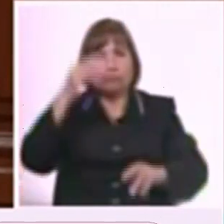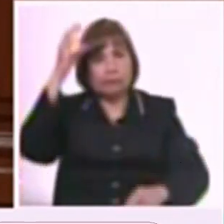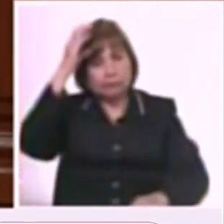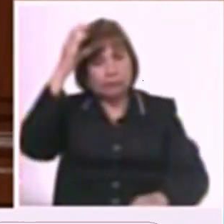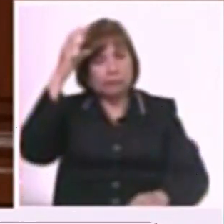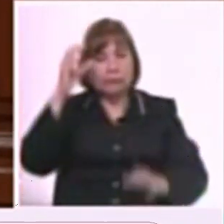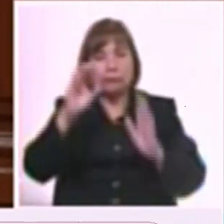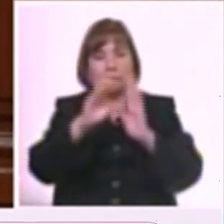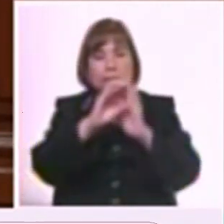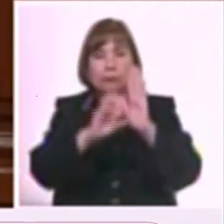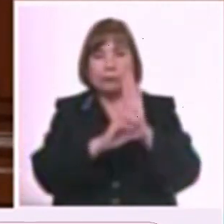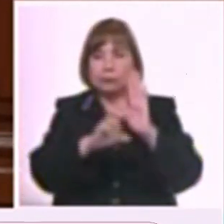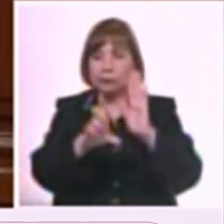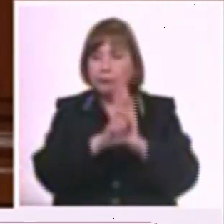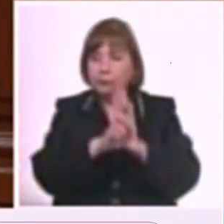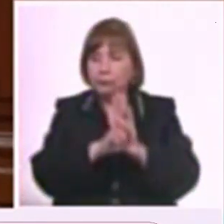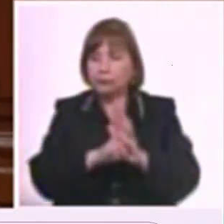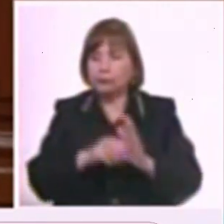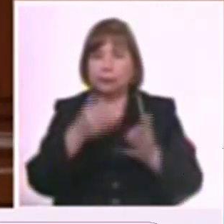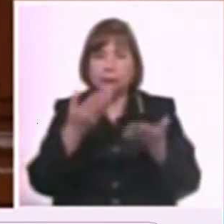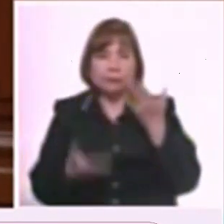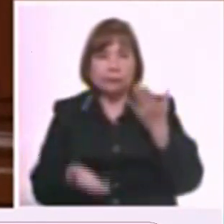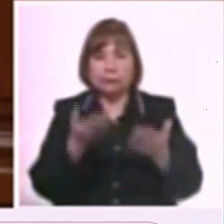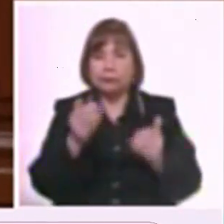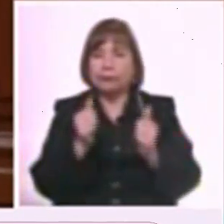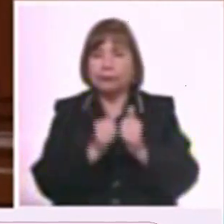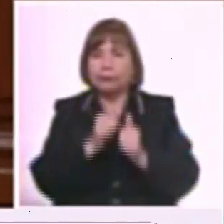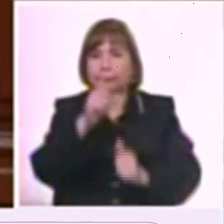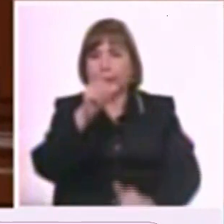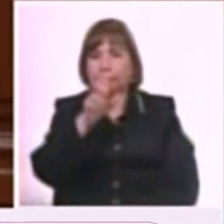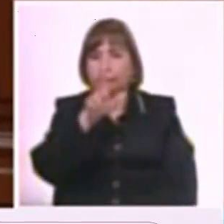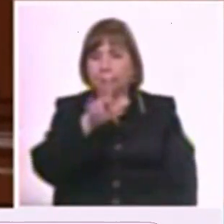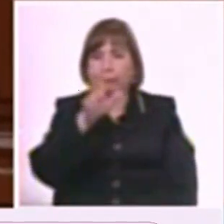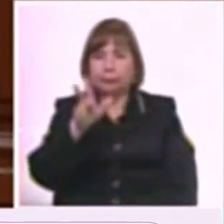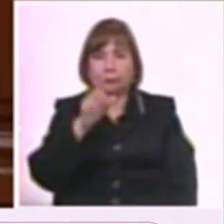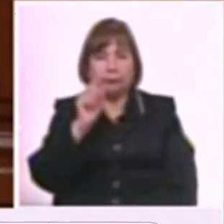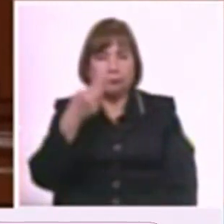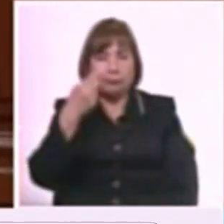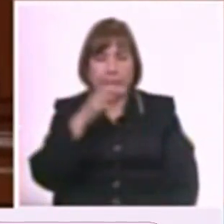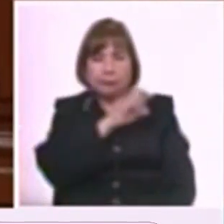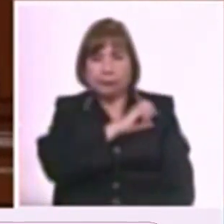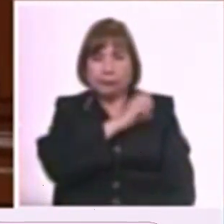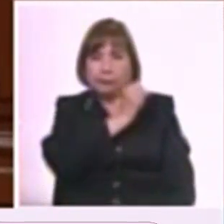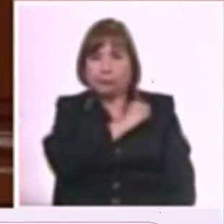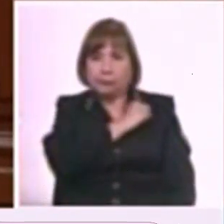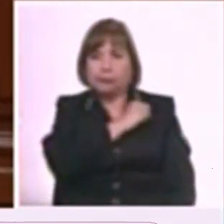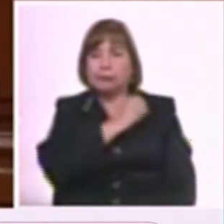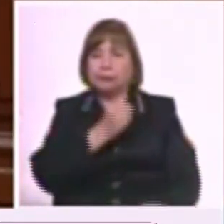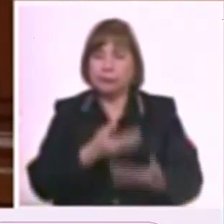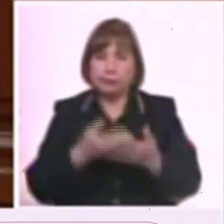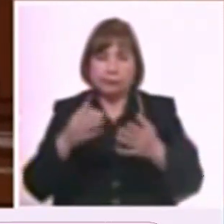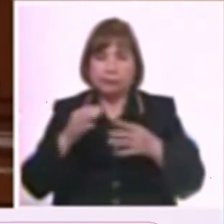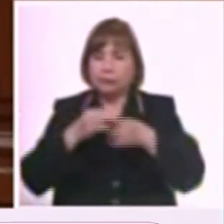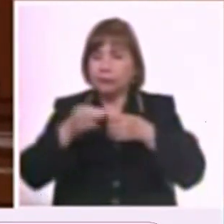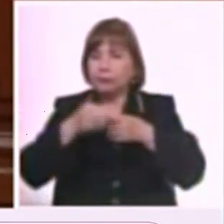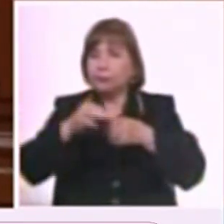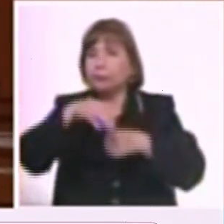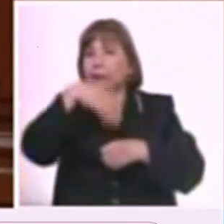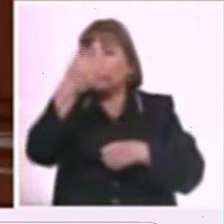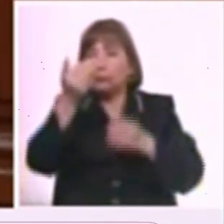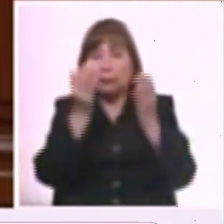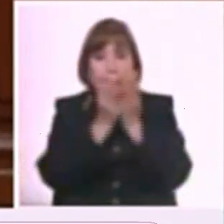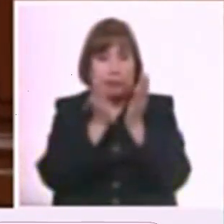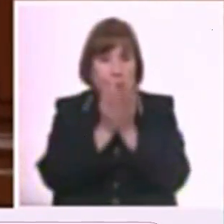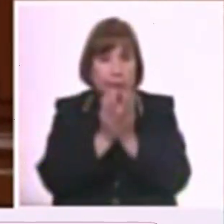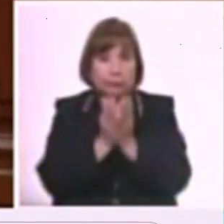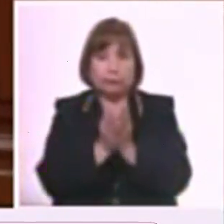a 1.6 millones de materiales educativos en 42 lenguas originarias y en castellano. También está asegurado